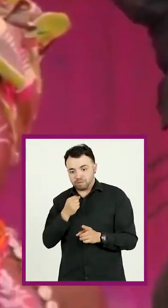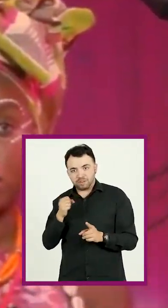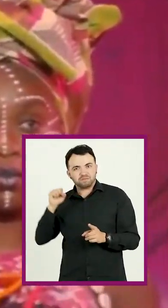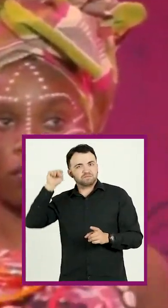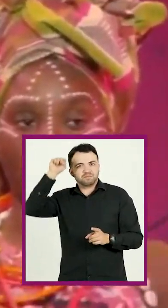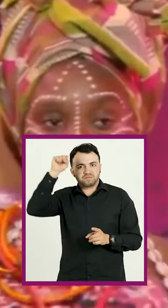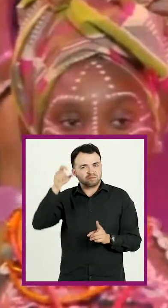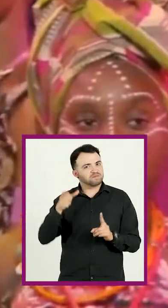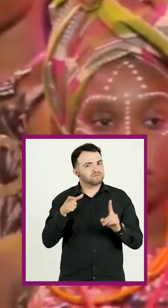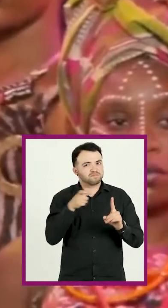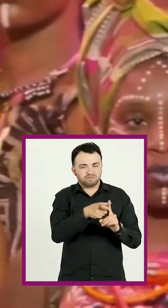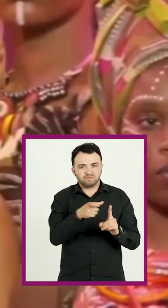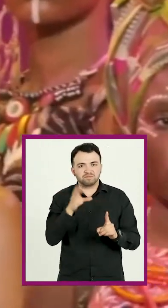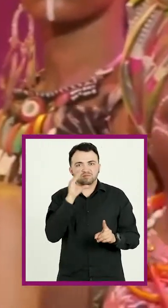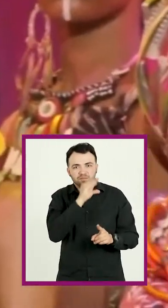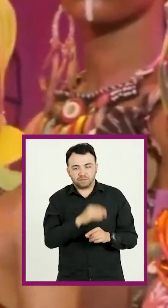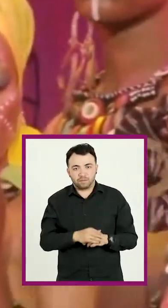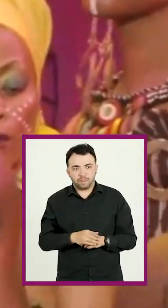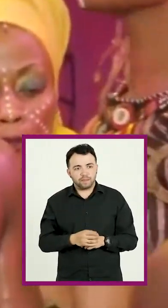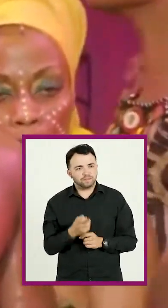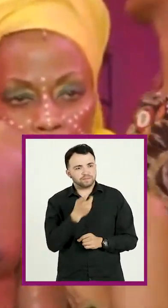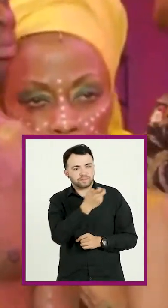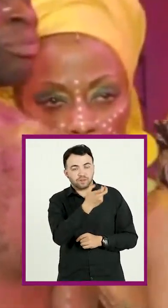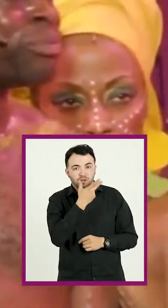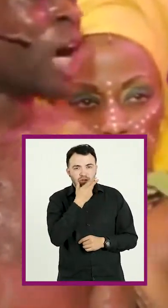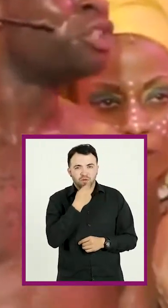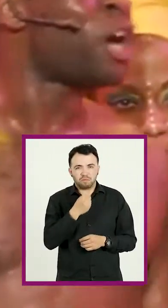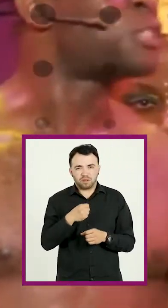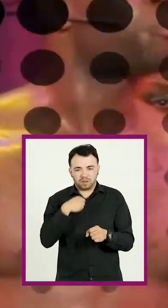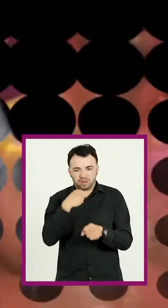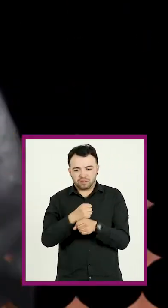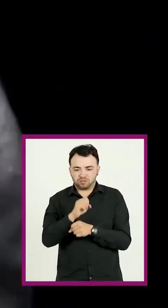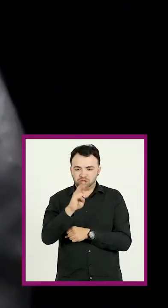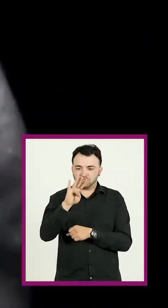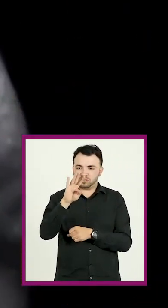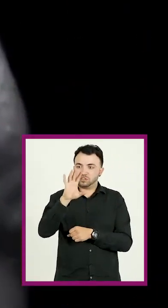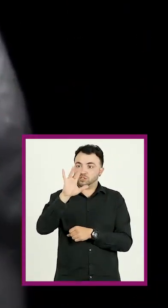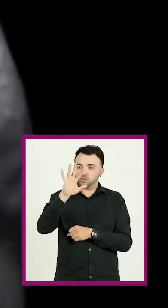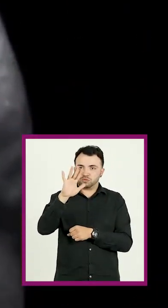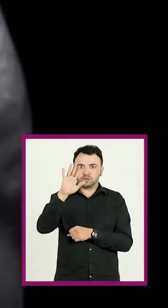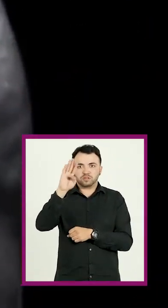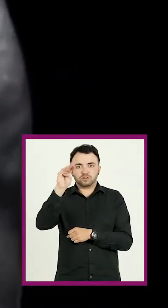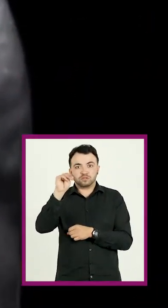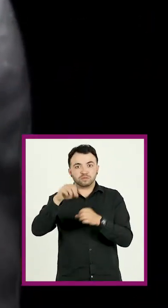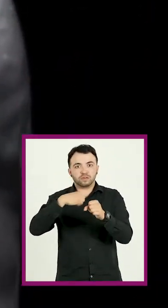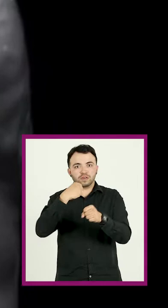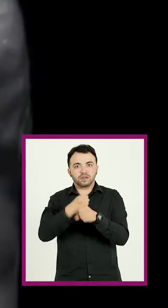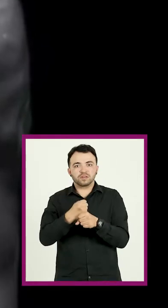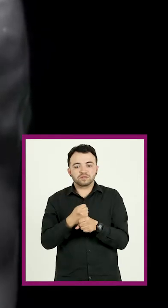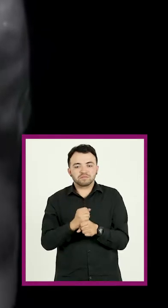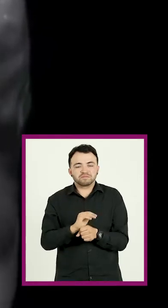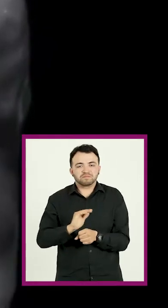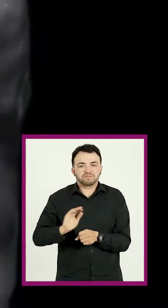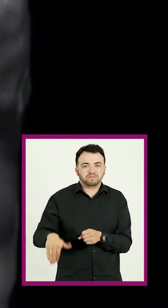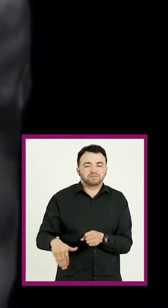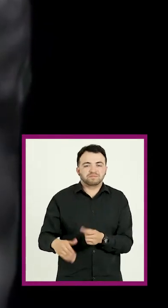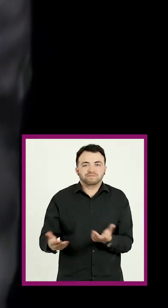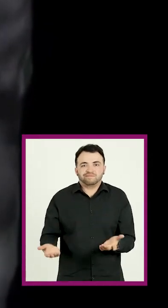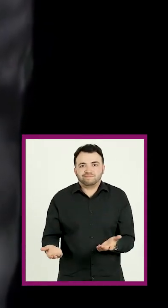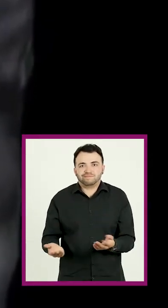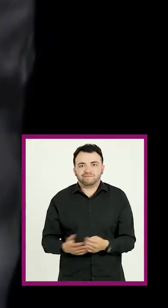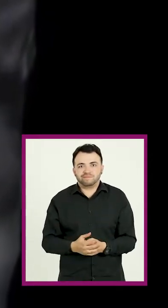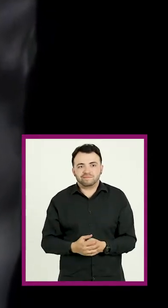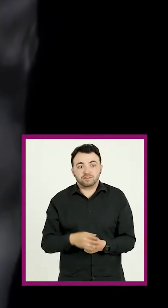poco antes de cumplir 59 años, Fela Kuti falleció. Su legado musical perdura y lo han